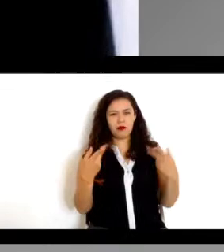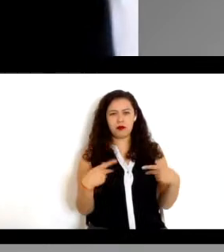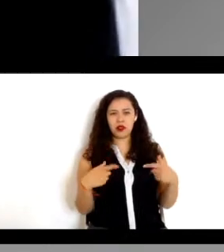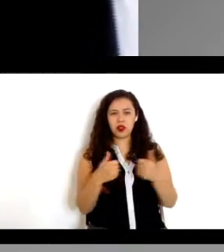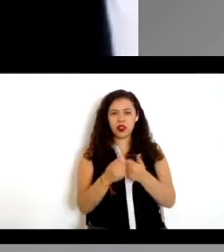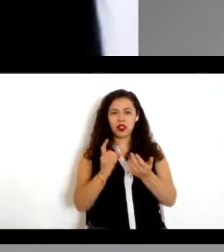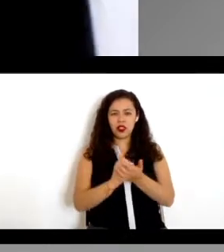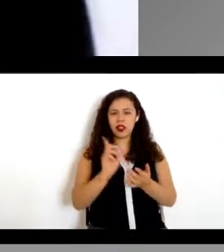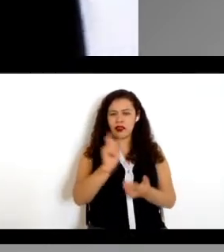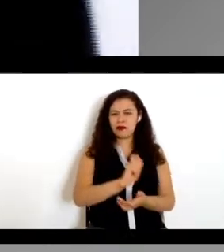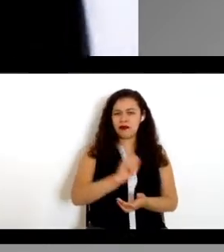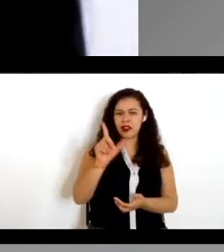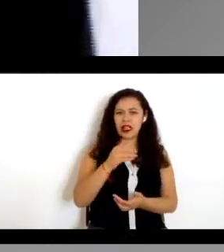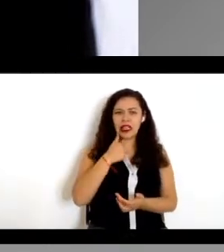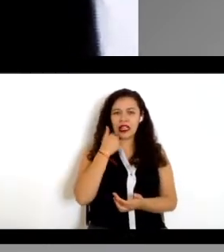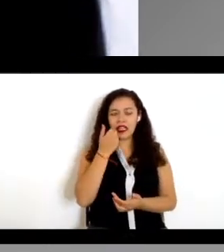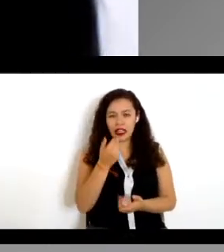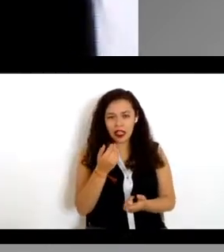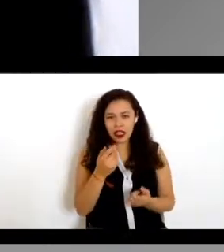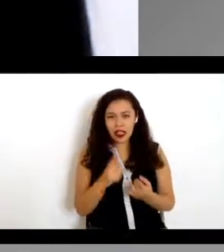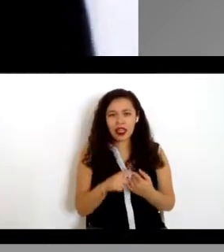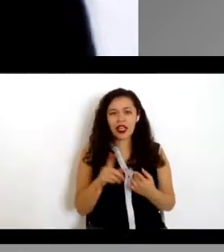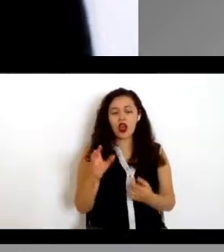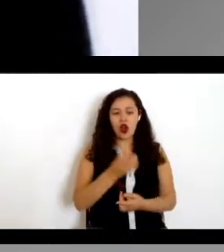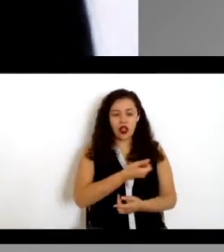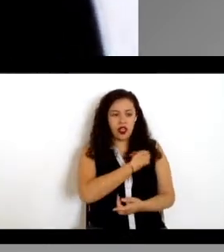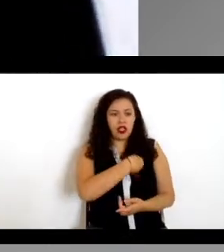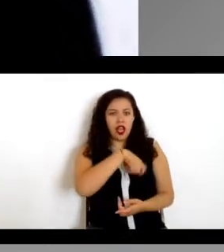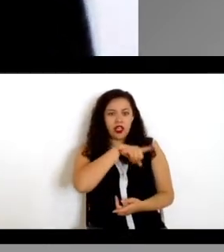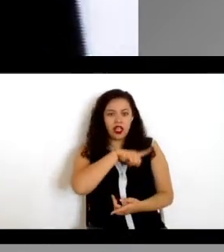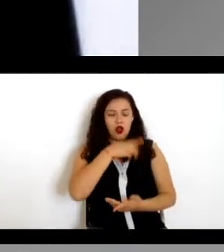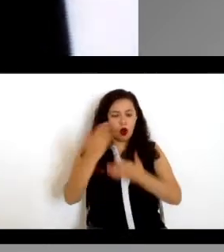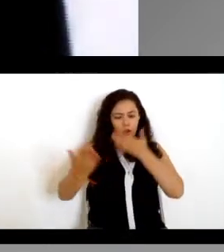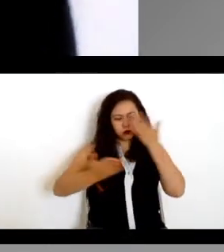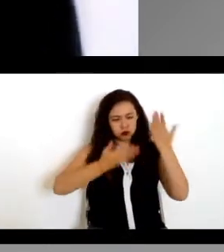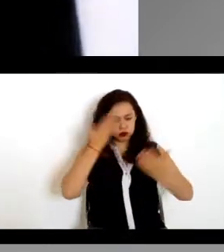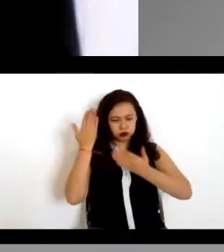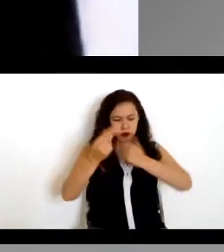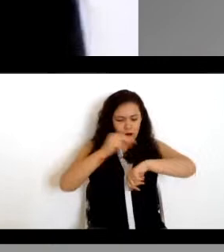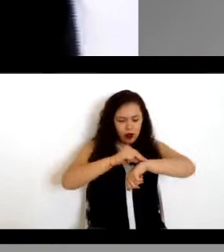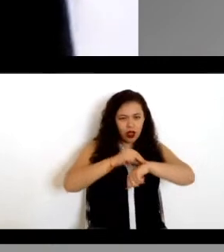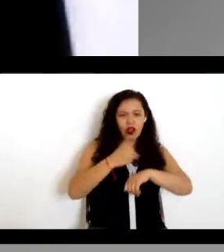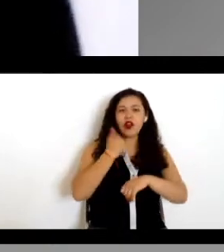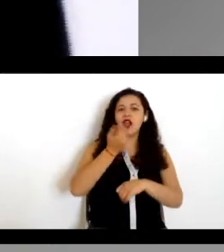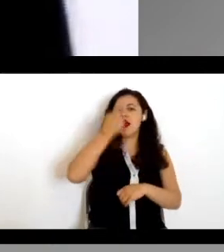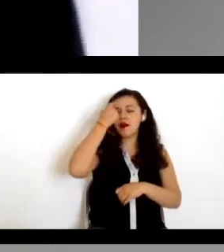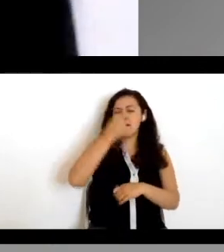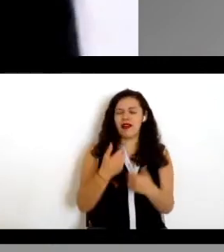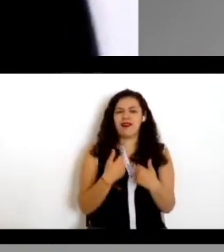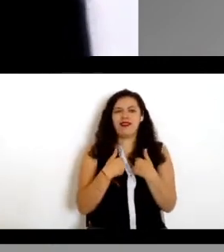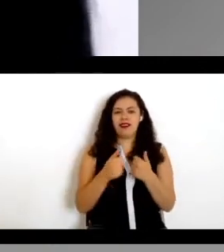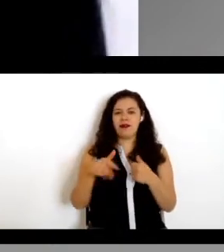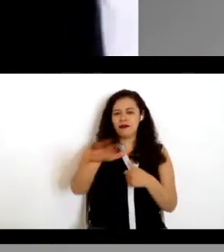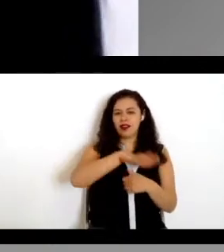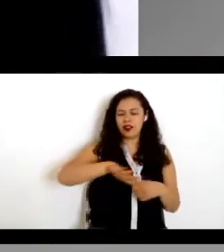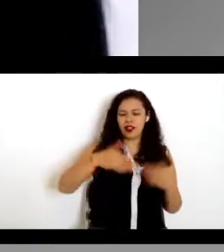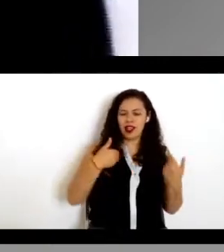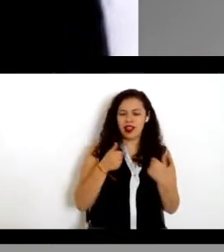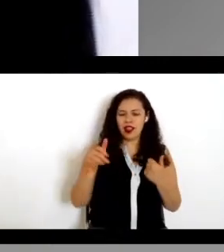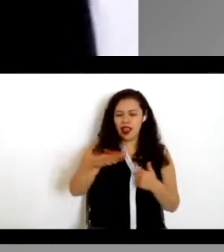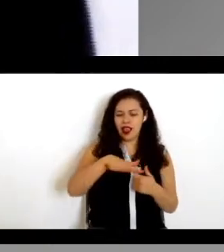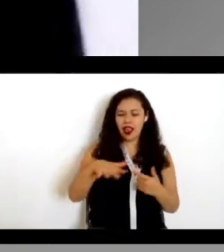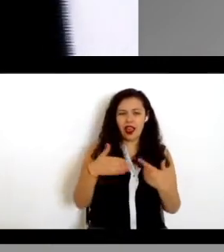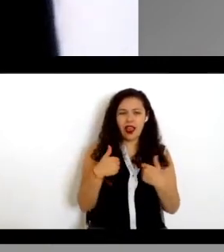en algunos casos hasta profesionales de la salud, para entonces saber que pueden entender mejor a la población vulnerable.